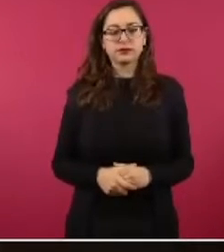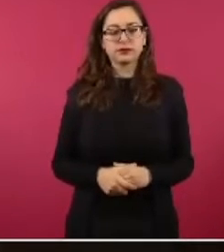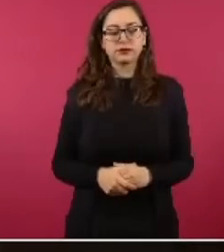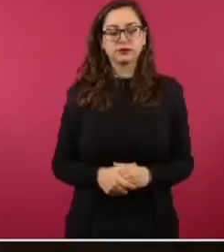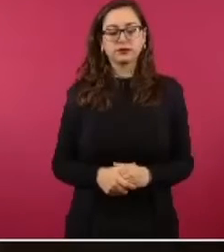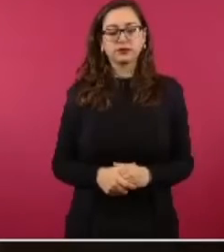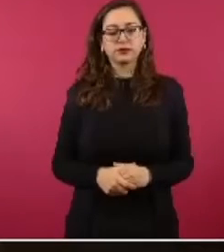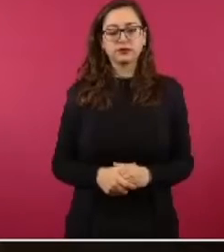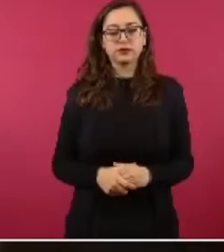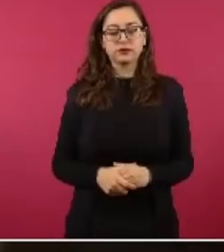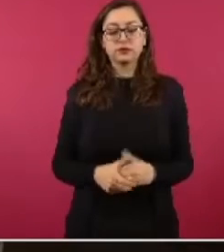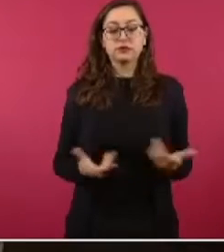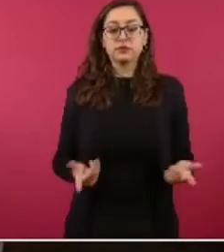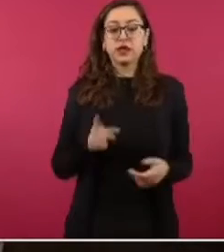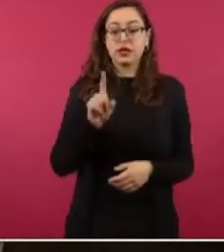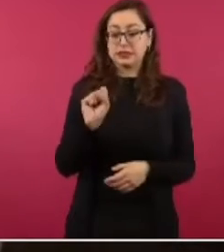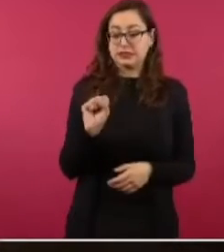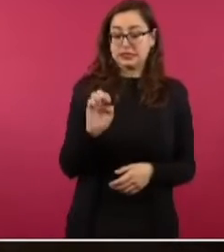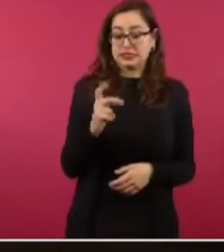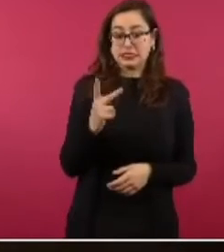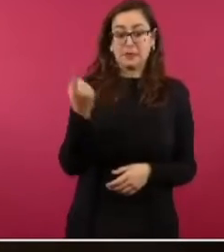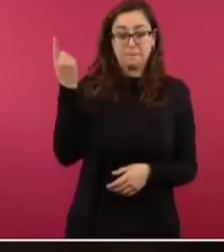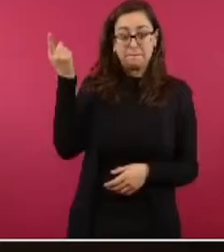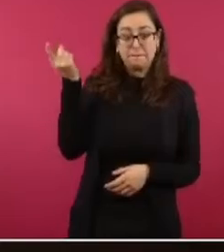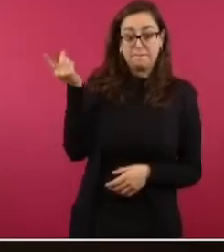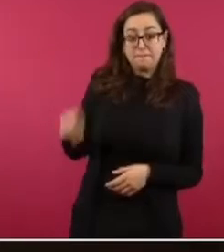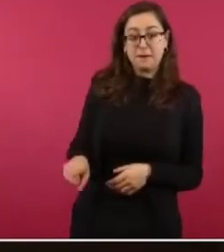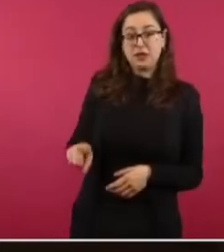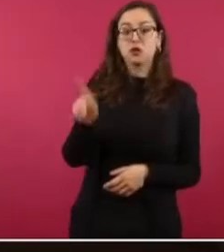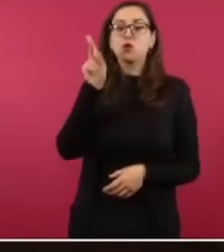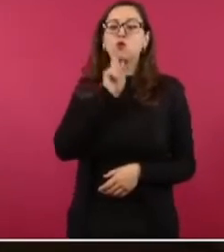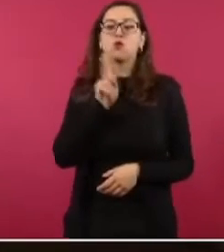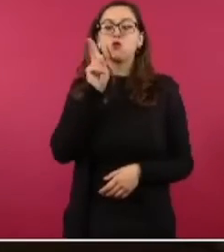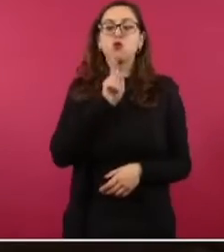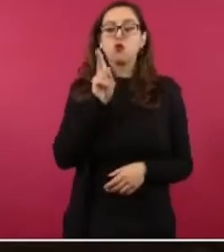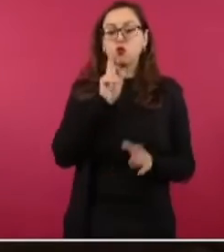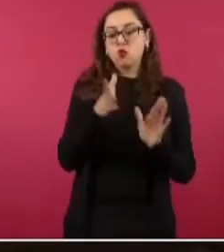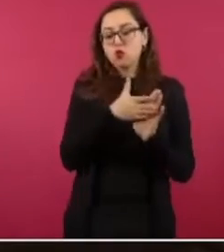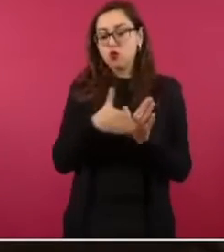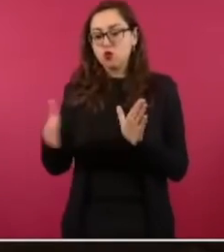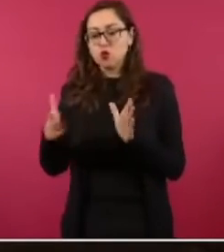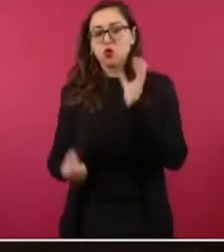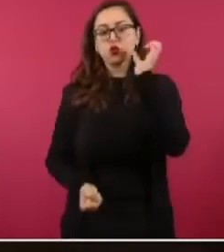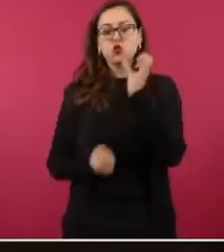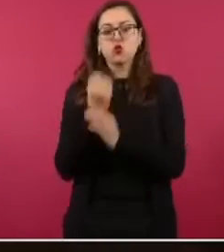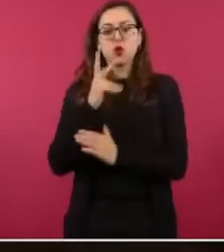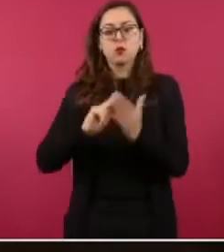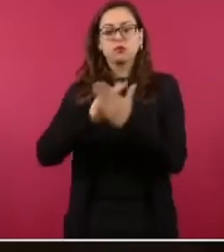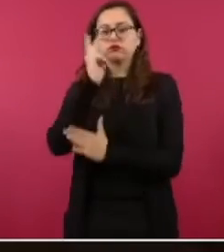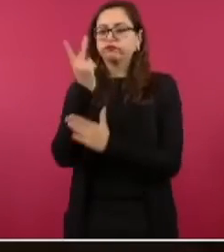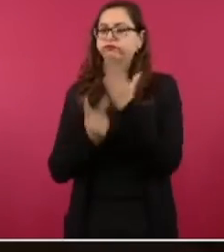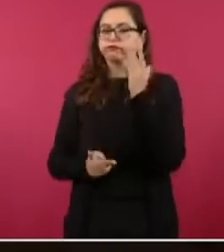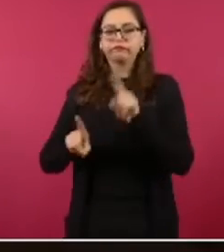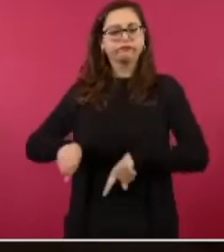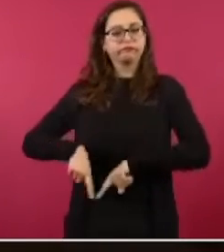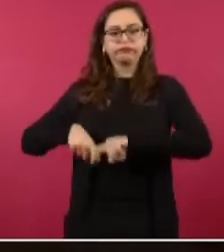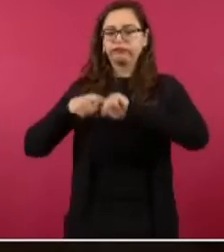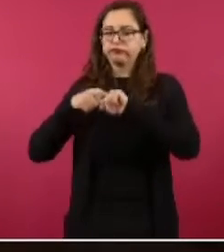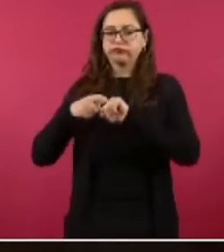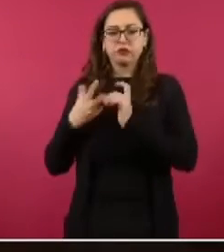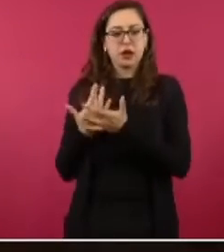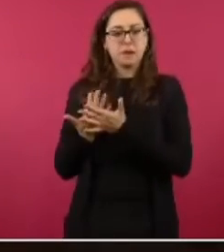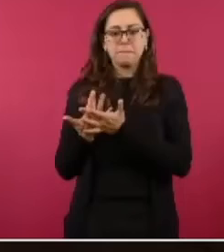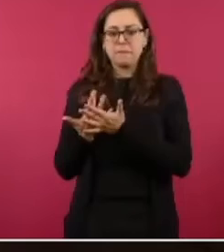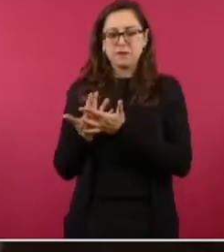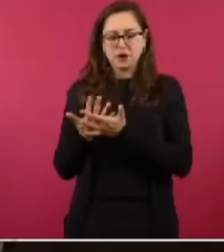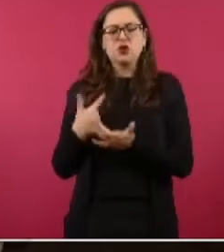que está acatando la SEP para suspender la aplicación del programa piloto. Si ustedes, sé que